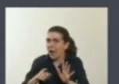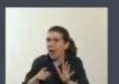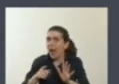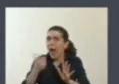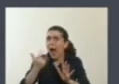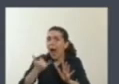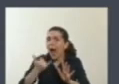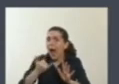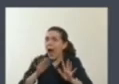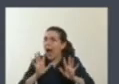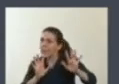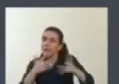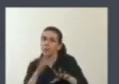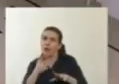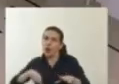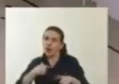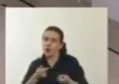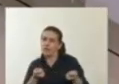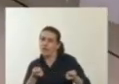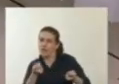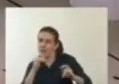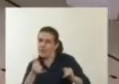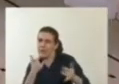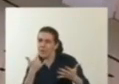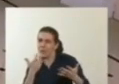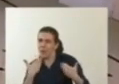en alguna medida dominando la situación.